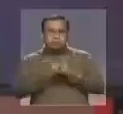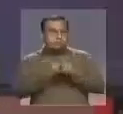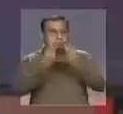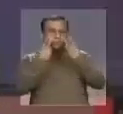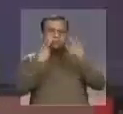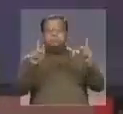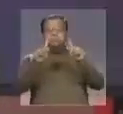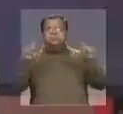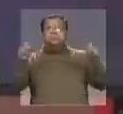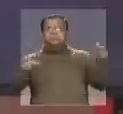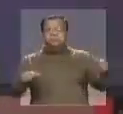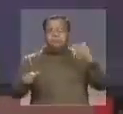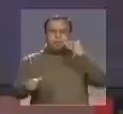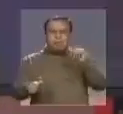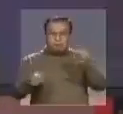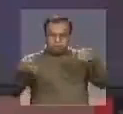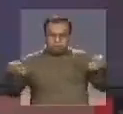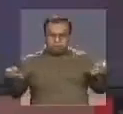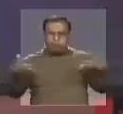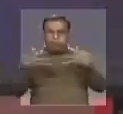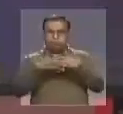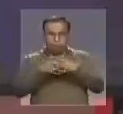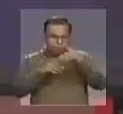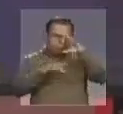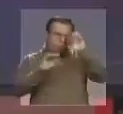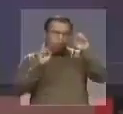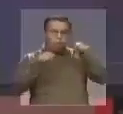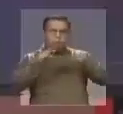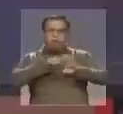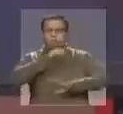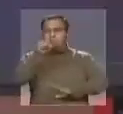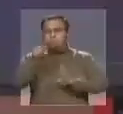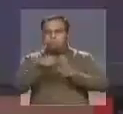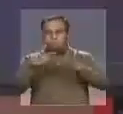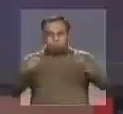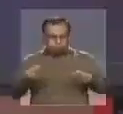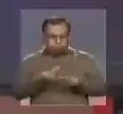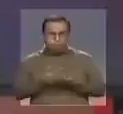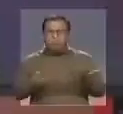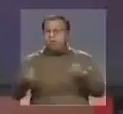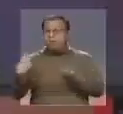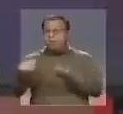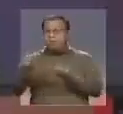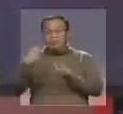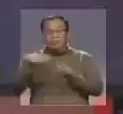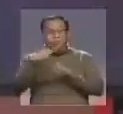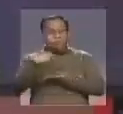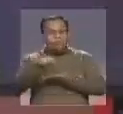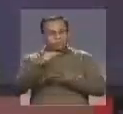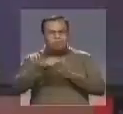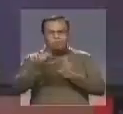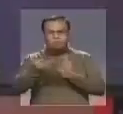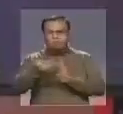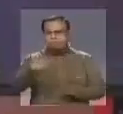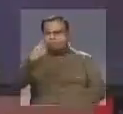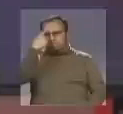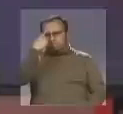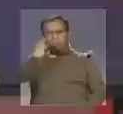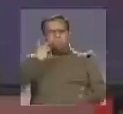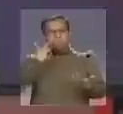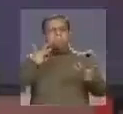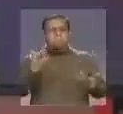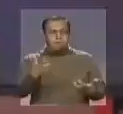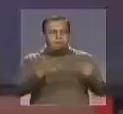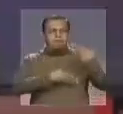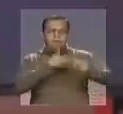verlas como mujeres integrales y con capacidades complejas y diversas, con un capital intelectual grandísimo para